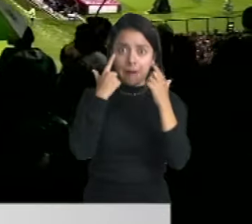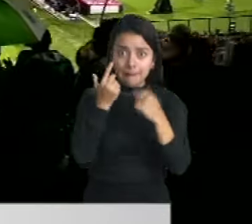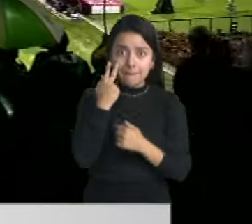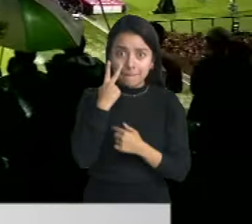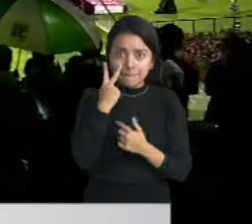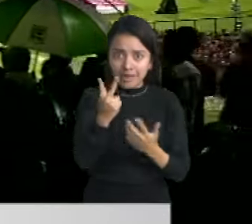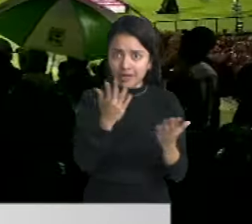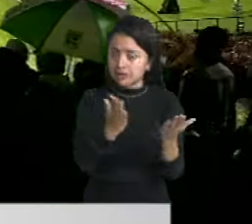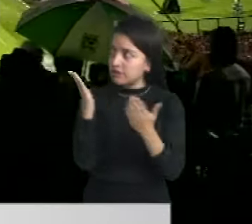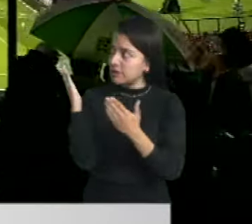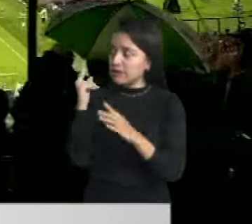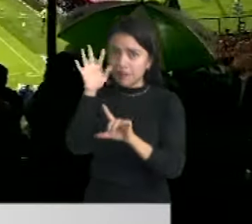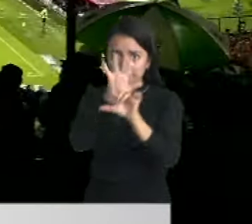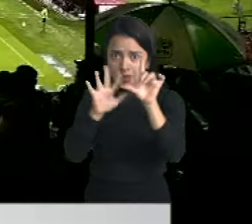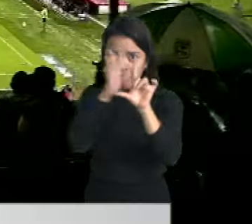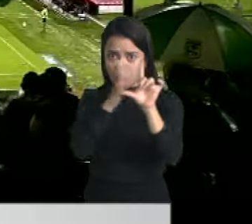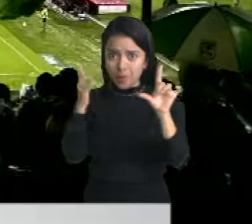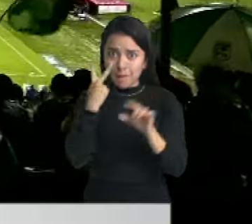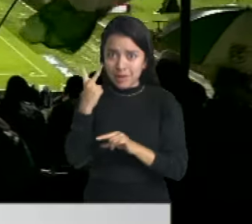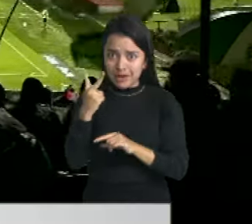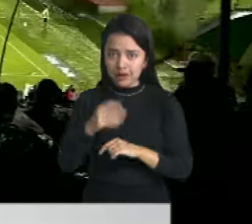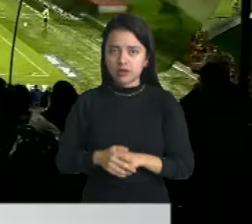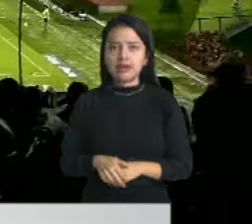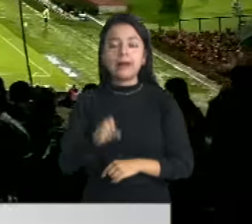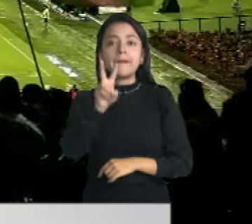ve el Atanasio en esta noche.